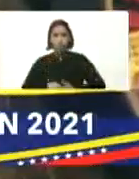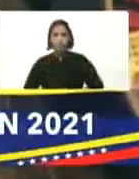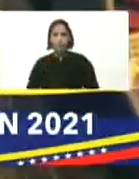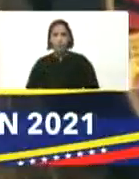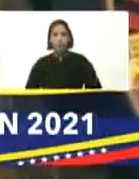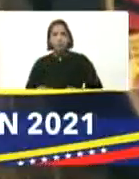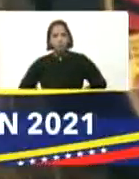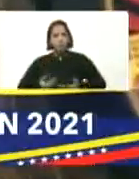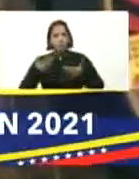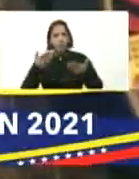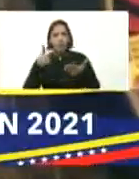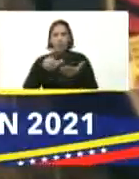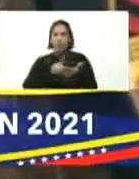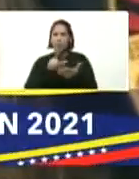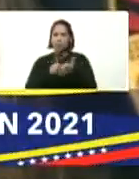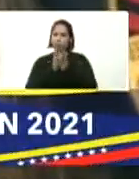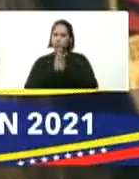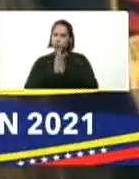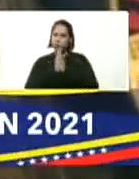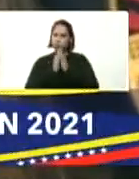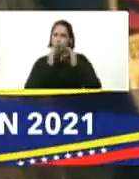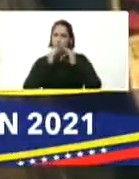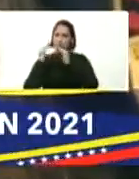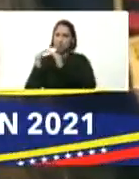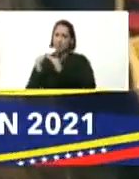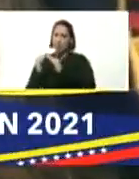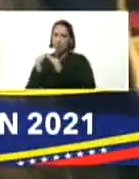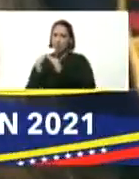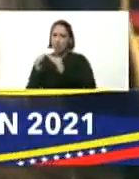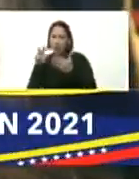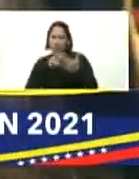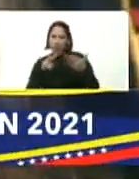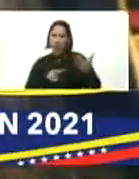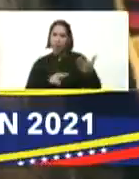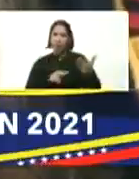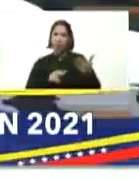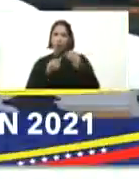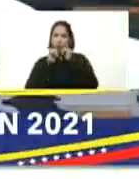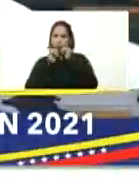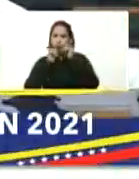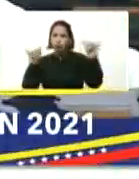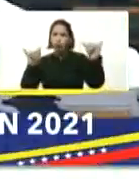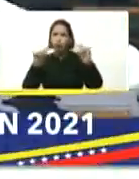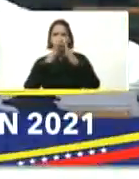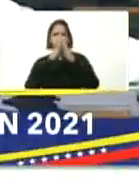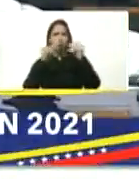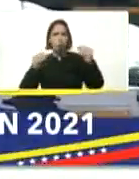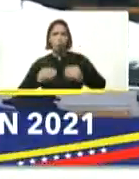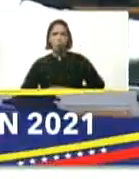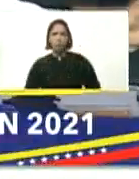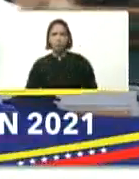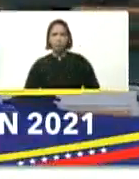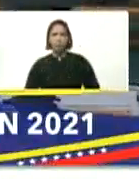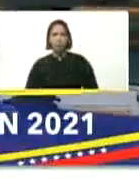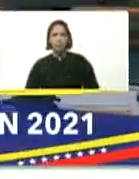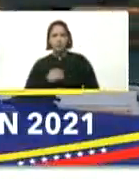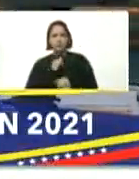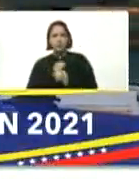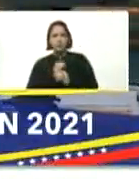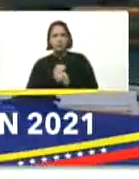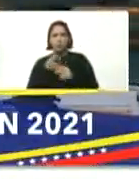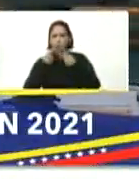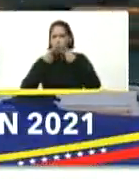este libro a su casa, coméntenlo por todos los medios y redes,